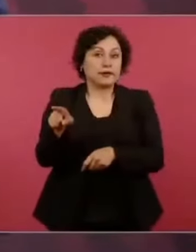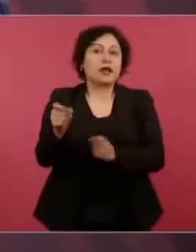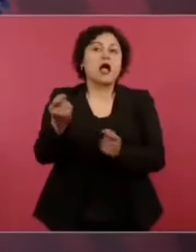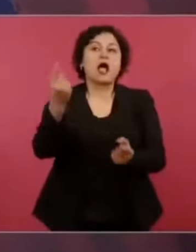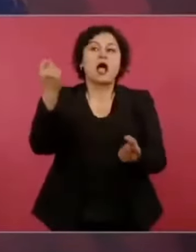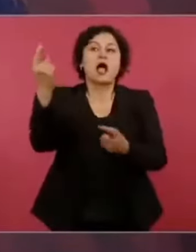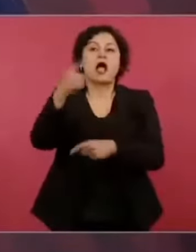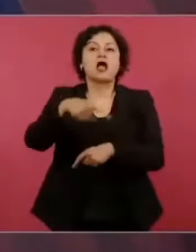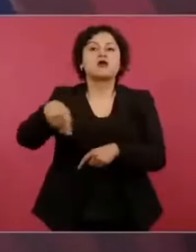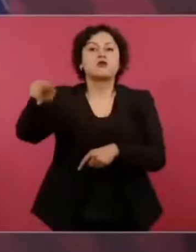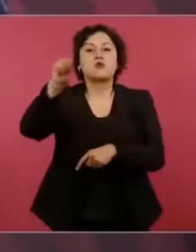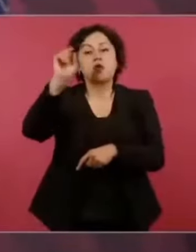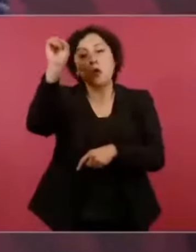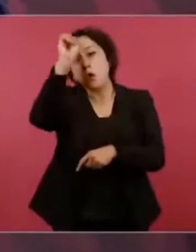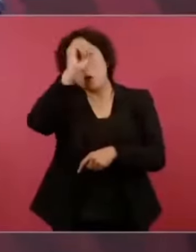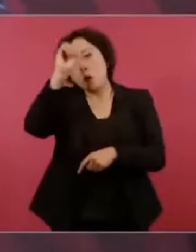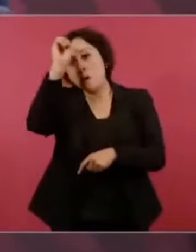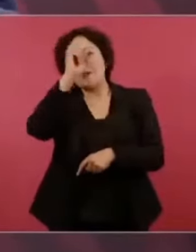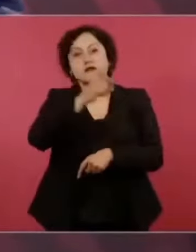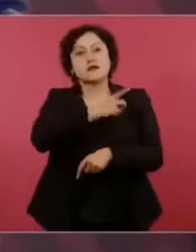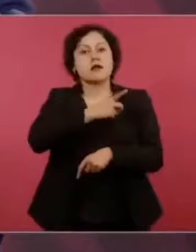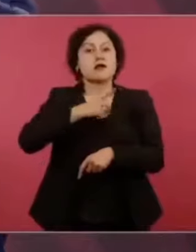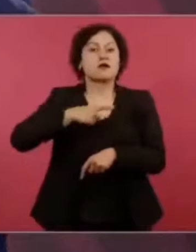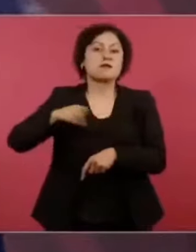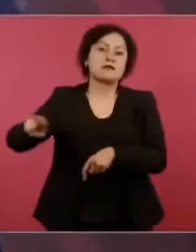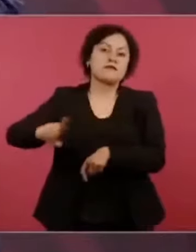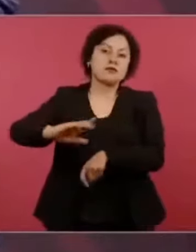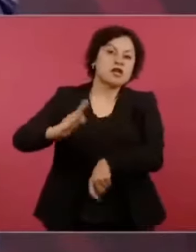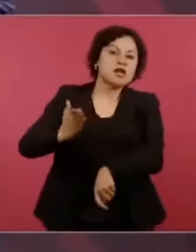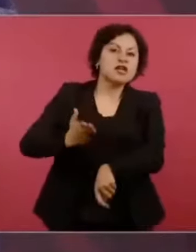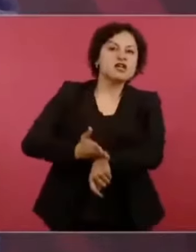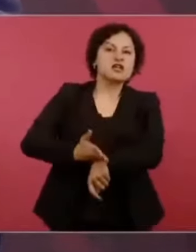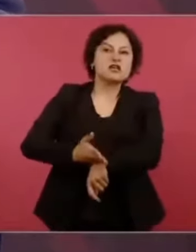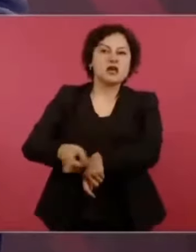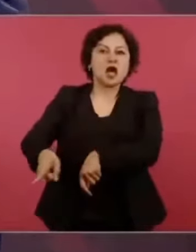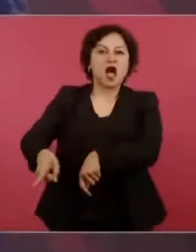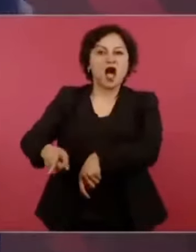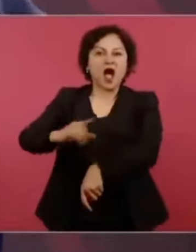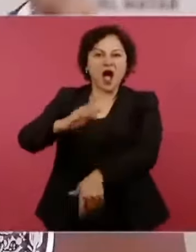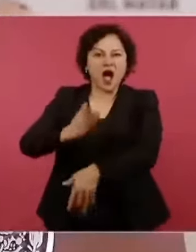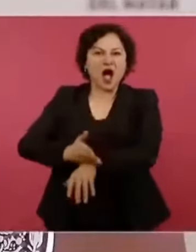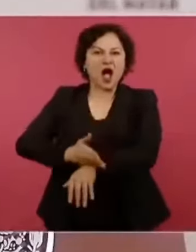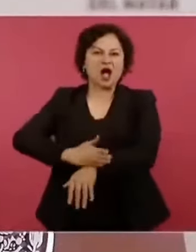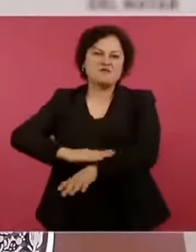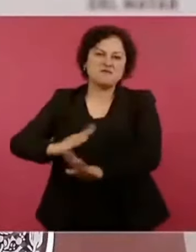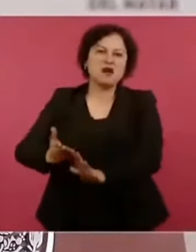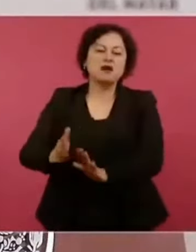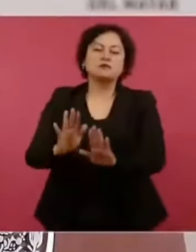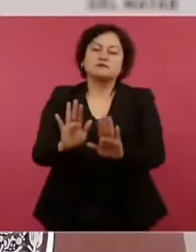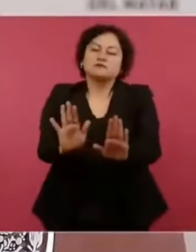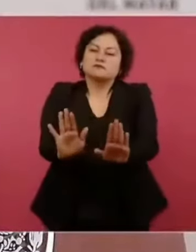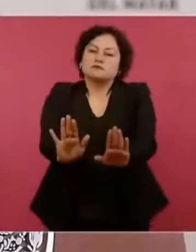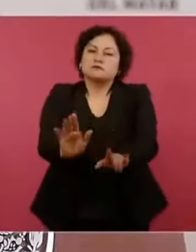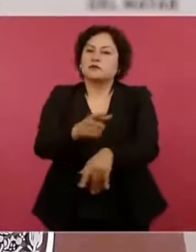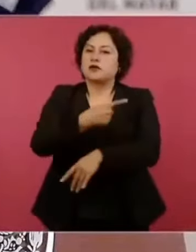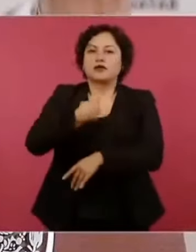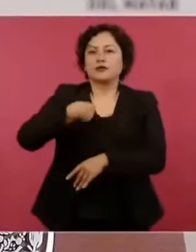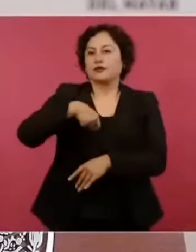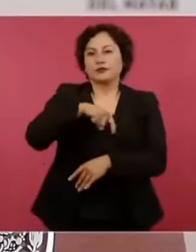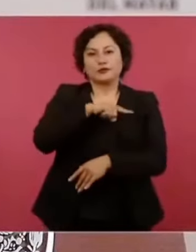condene, se le proceda. Nosotros no hacemos eso. O sea,